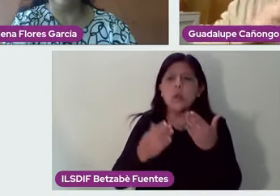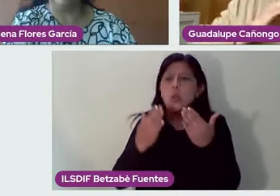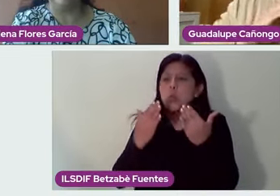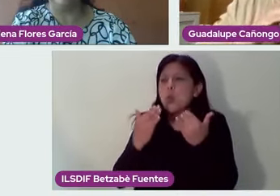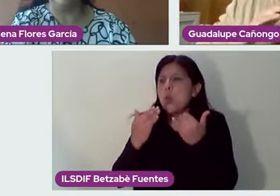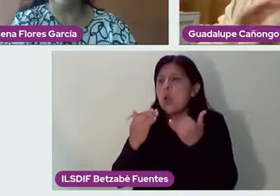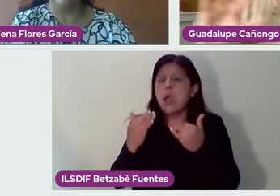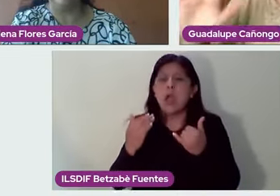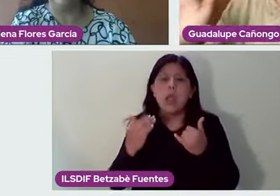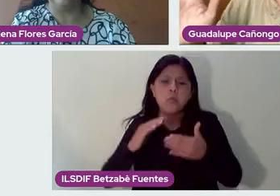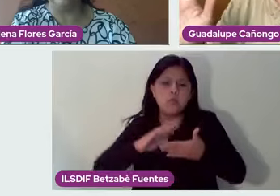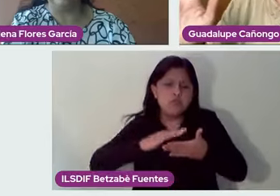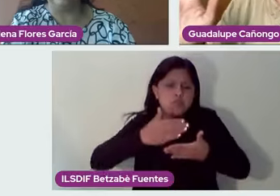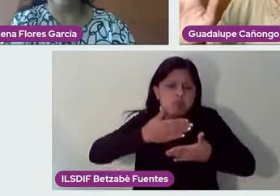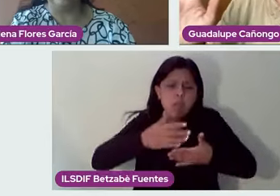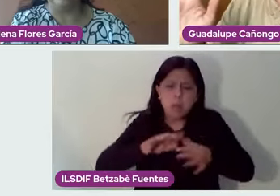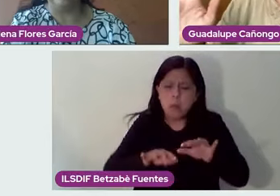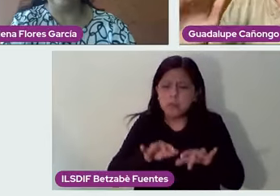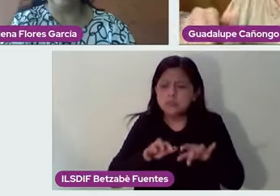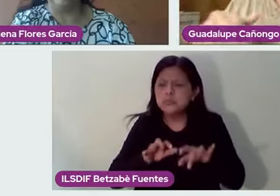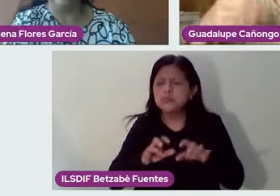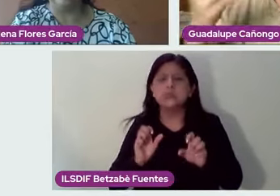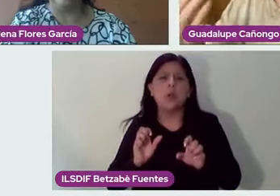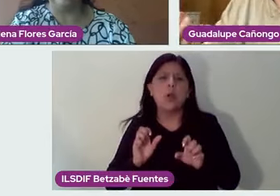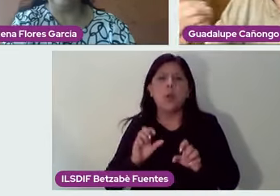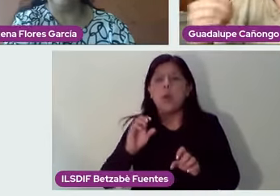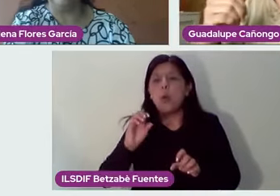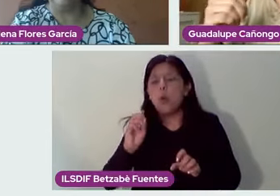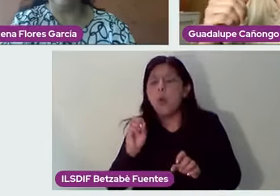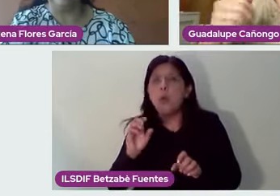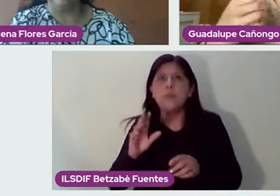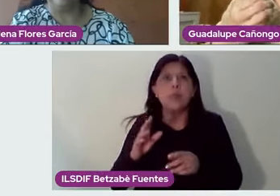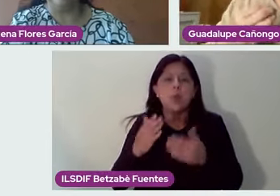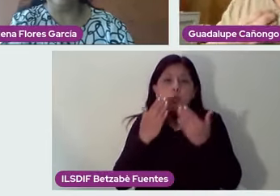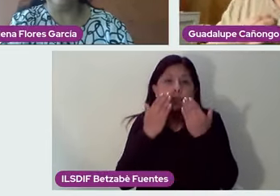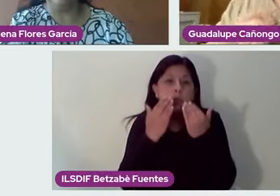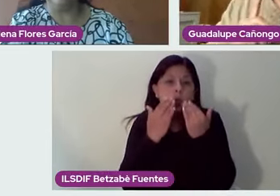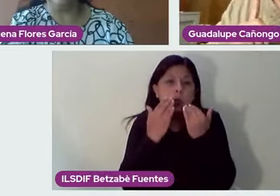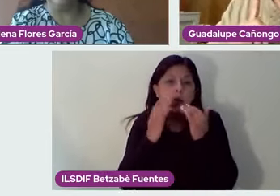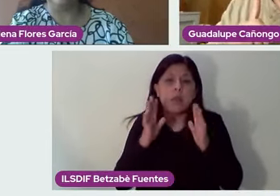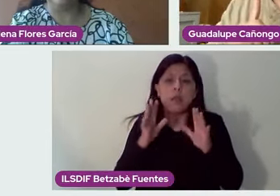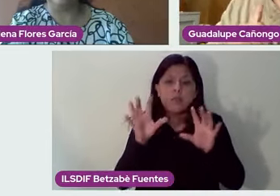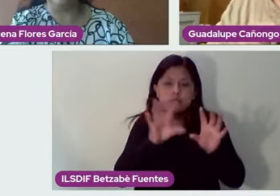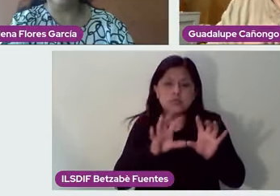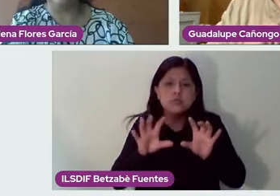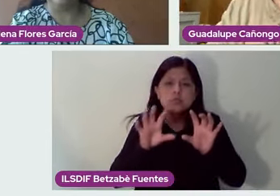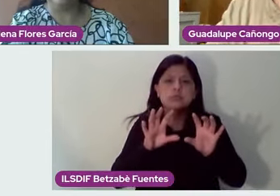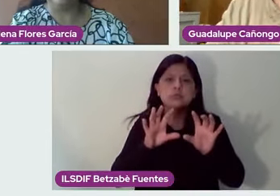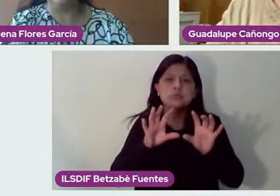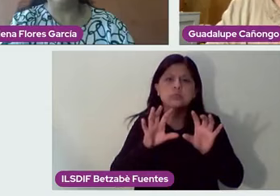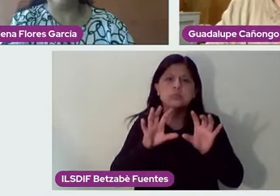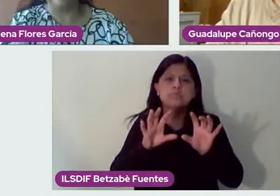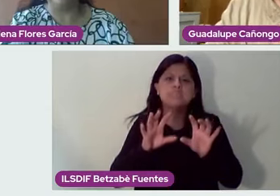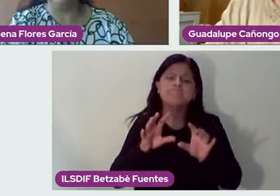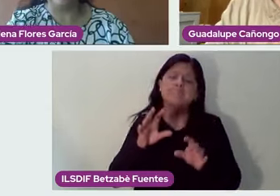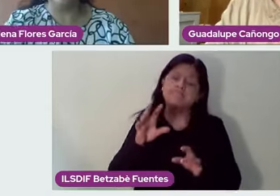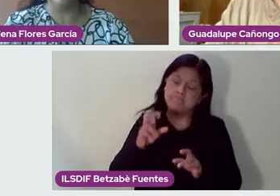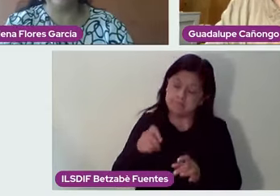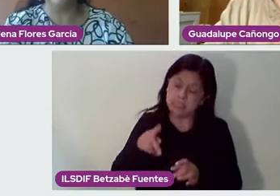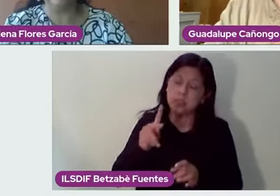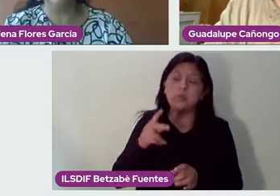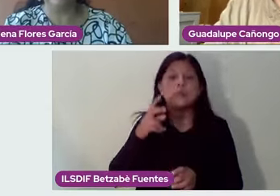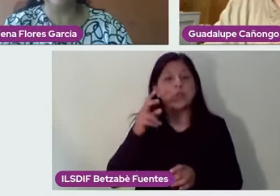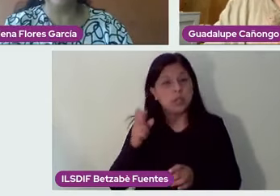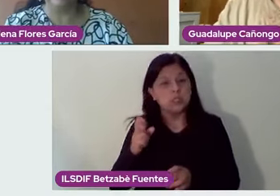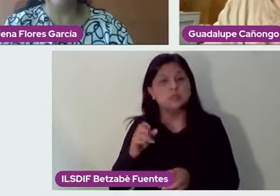digital. Muchos elementos, ¿no? Socioeconómicos, pero también, ojo, no olvidemos que también un